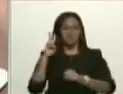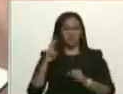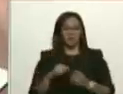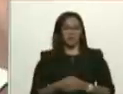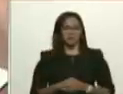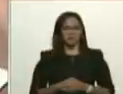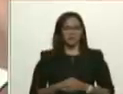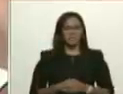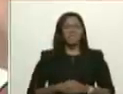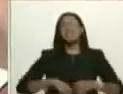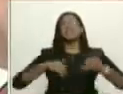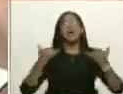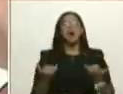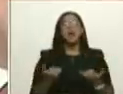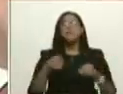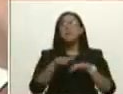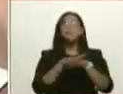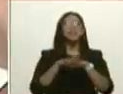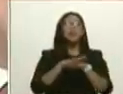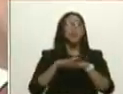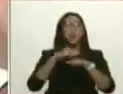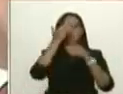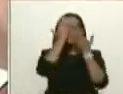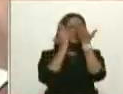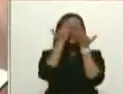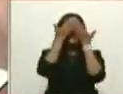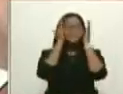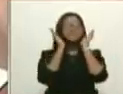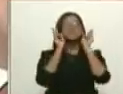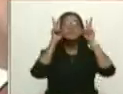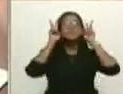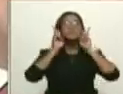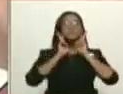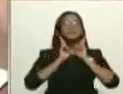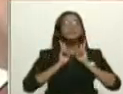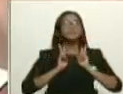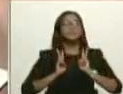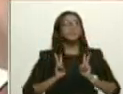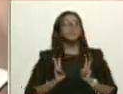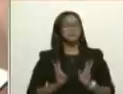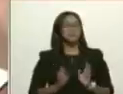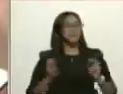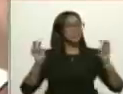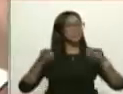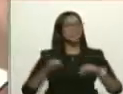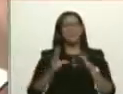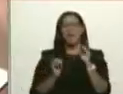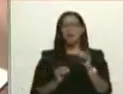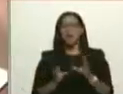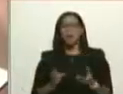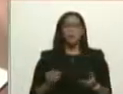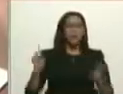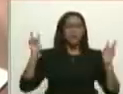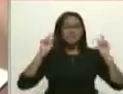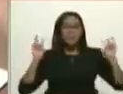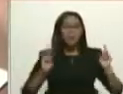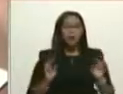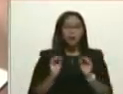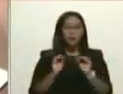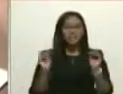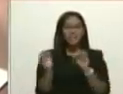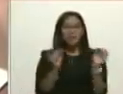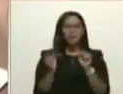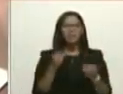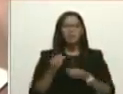tratan de pedir perdón y lavarse la cara. Que se sientan a hablar por el llamado al diálogo que hemos hecho.